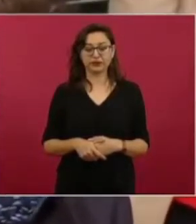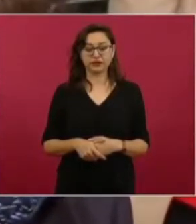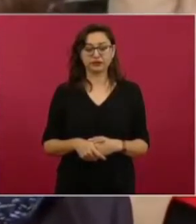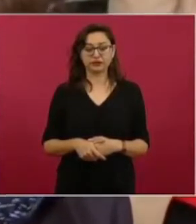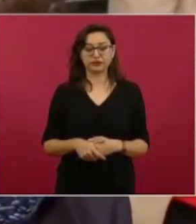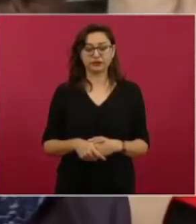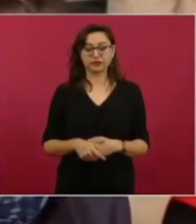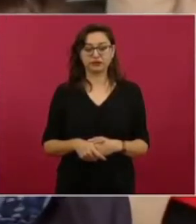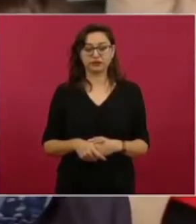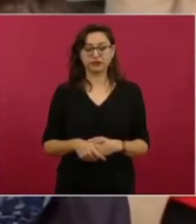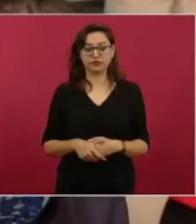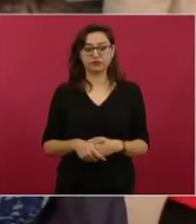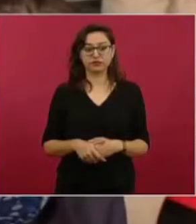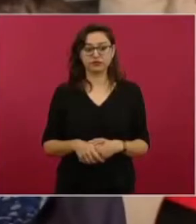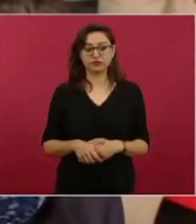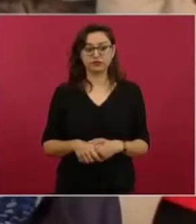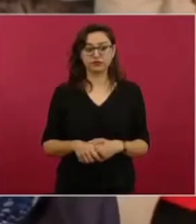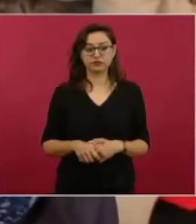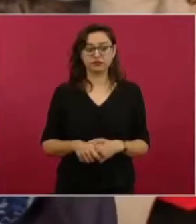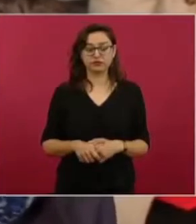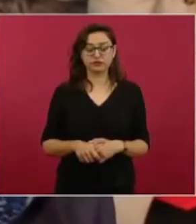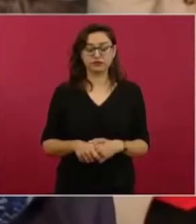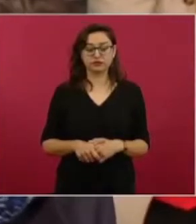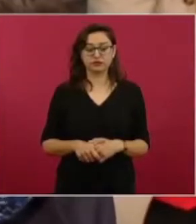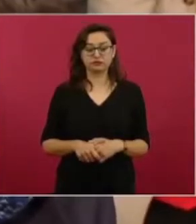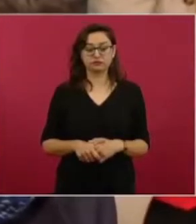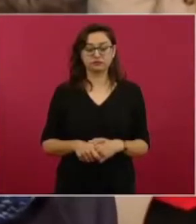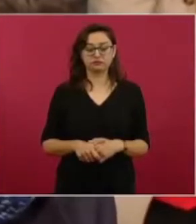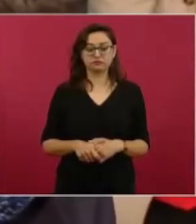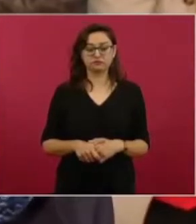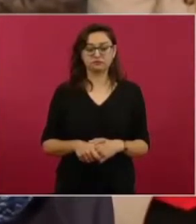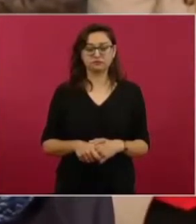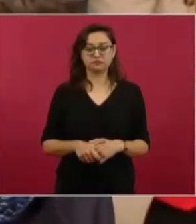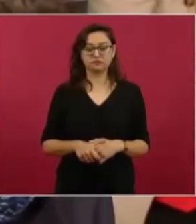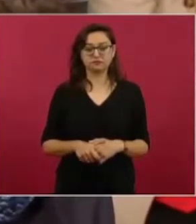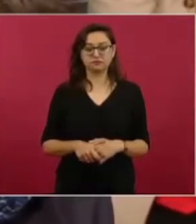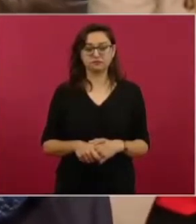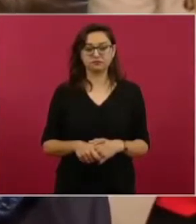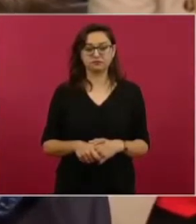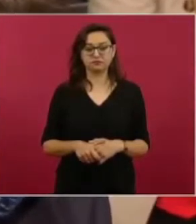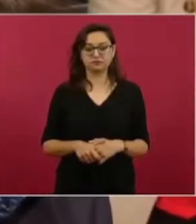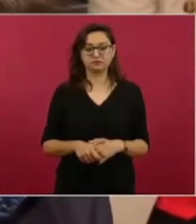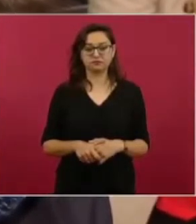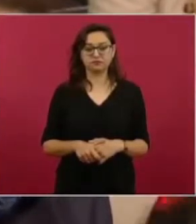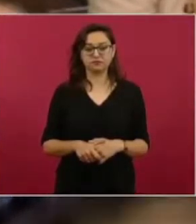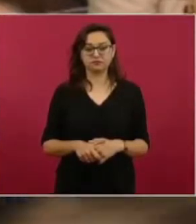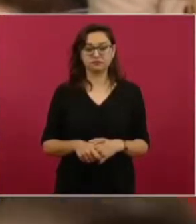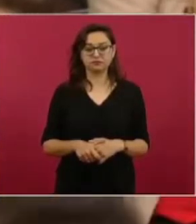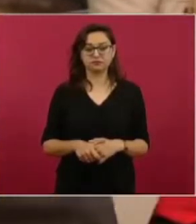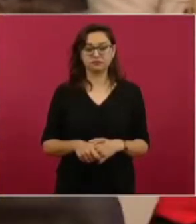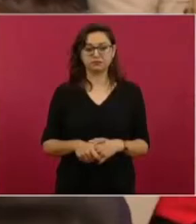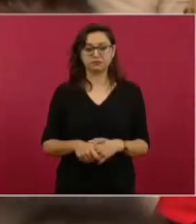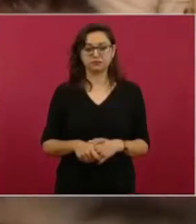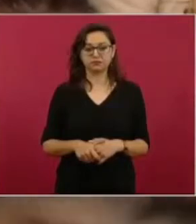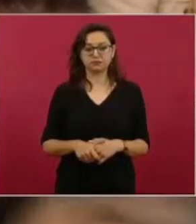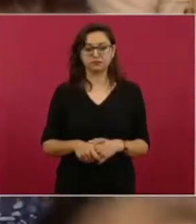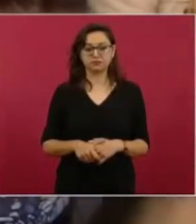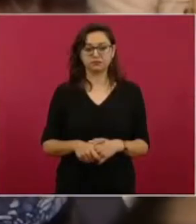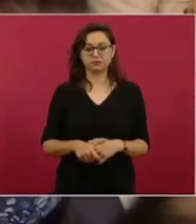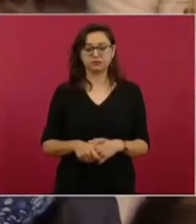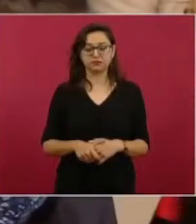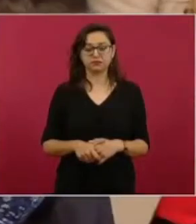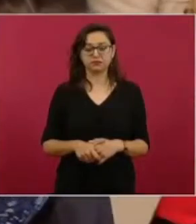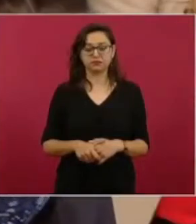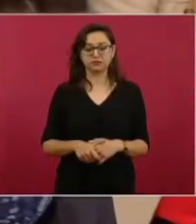y sobre todo un estudio que hay de unas investigadoras, Susana Guzmán Rosas, donde dicen que no se ha avanzado en la implementación de